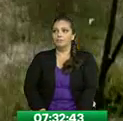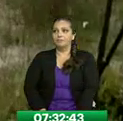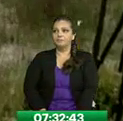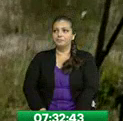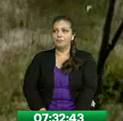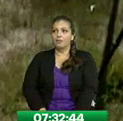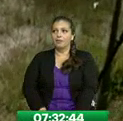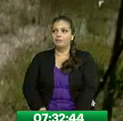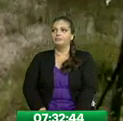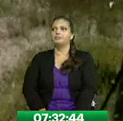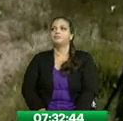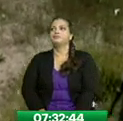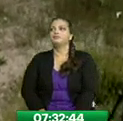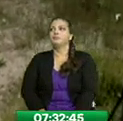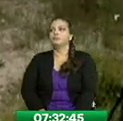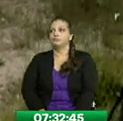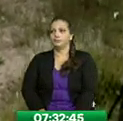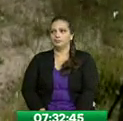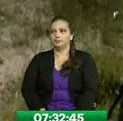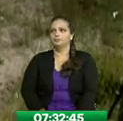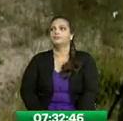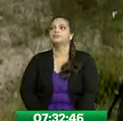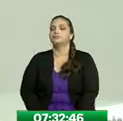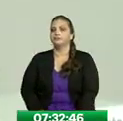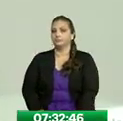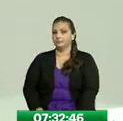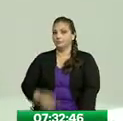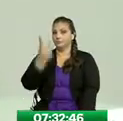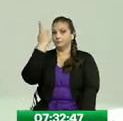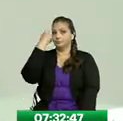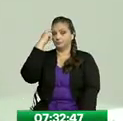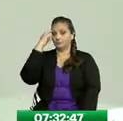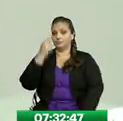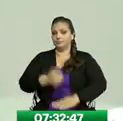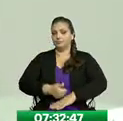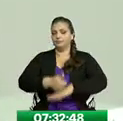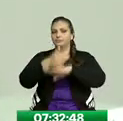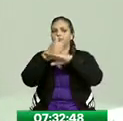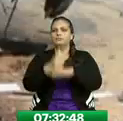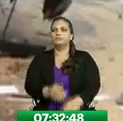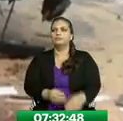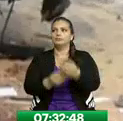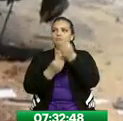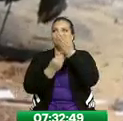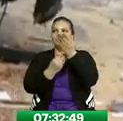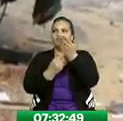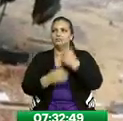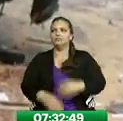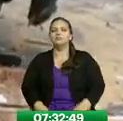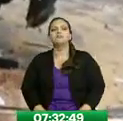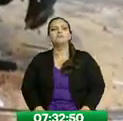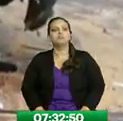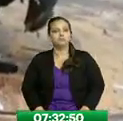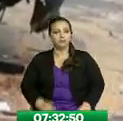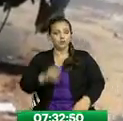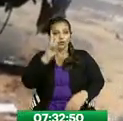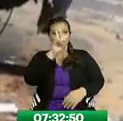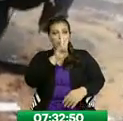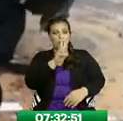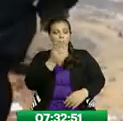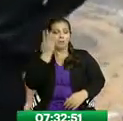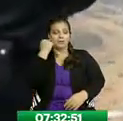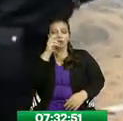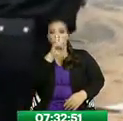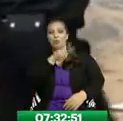tránsito han dejado resultados positivos en el último feriado. El director de la ANT indicó que a comparación del cierre en el 2018,